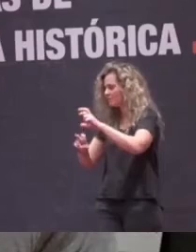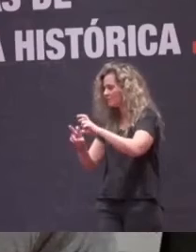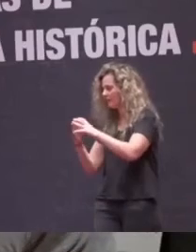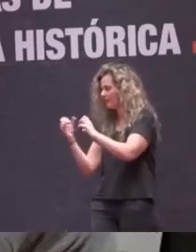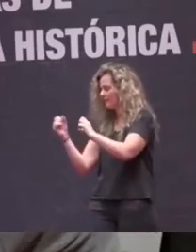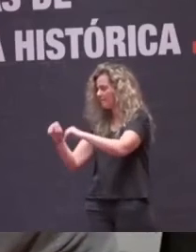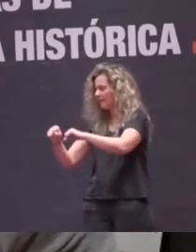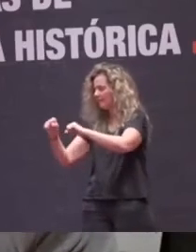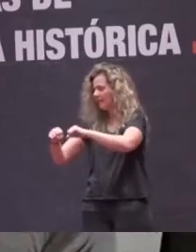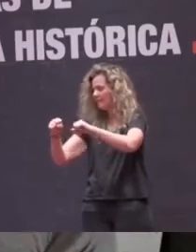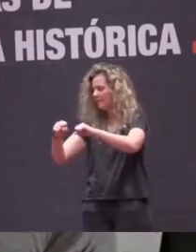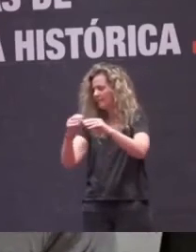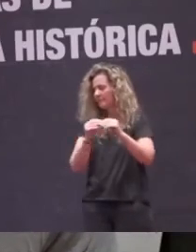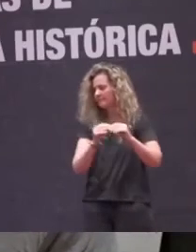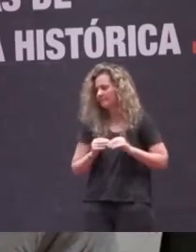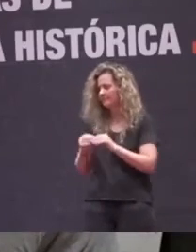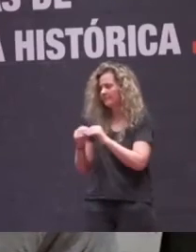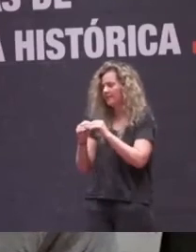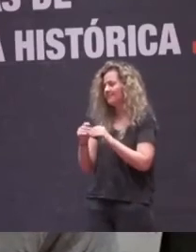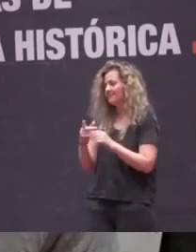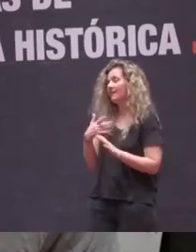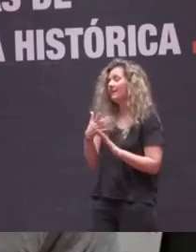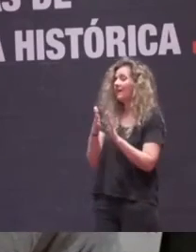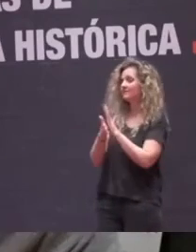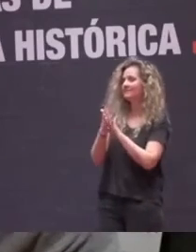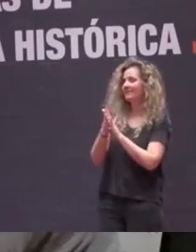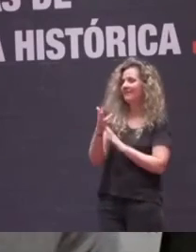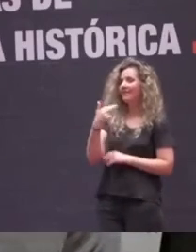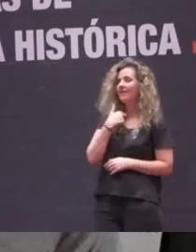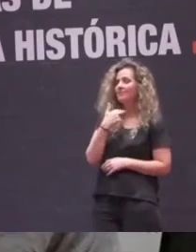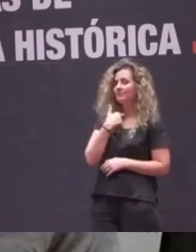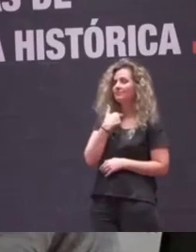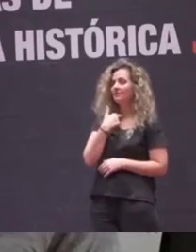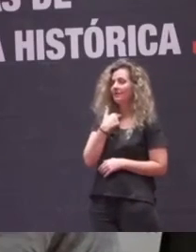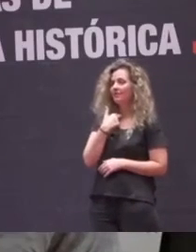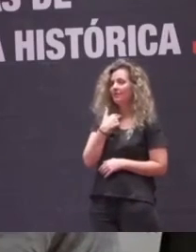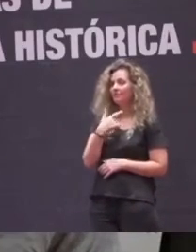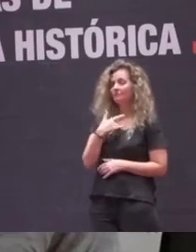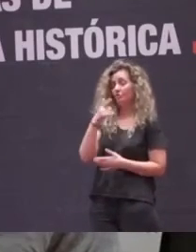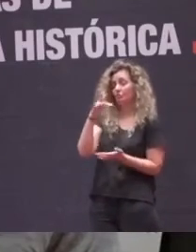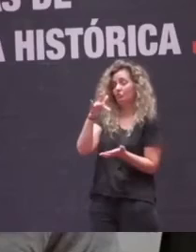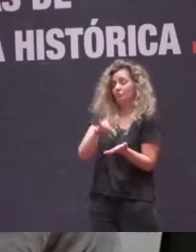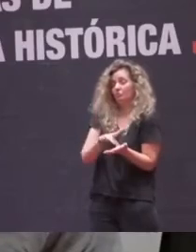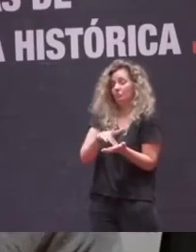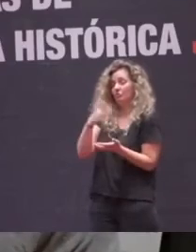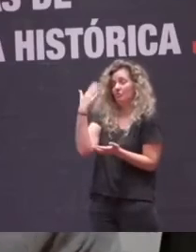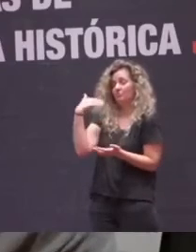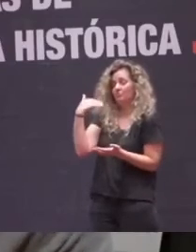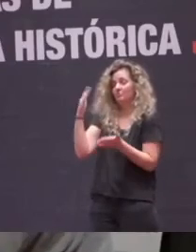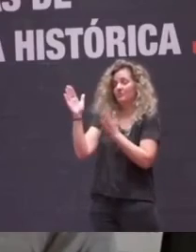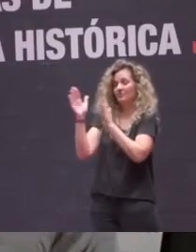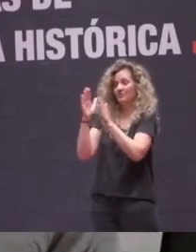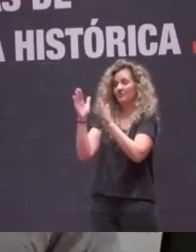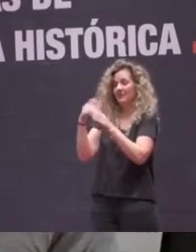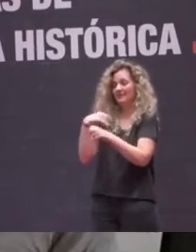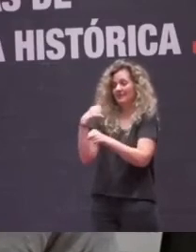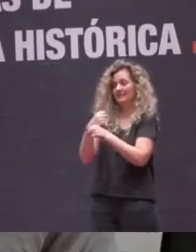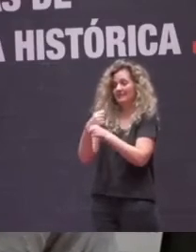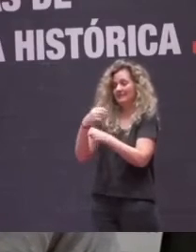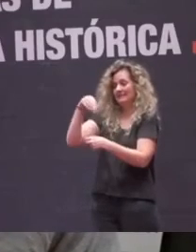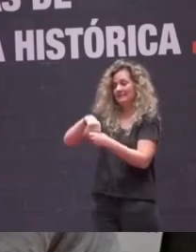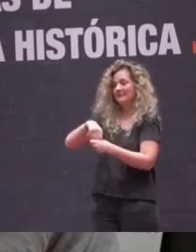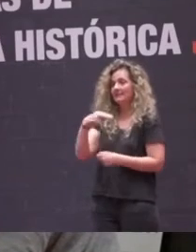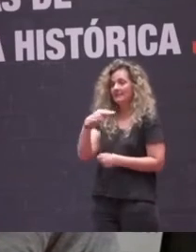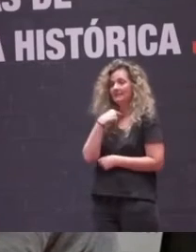é, como ela explicaba, non? Na Diputación, eu tamén estuve un tempo traballando na